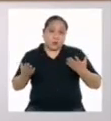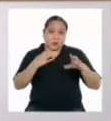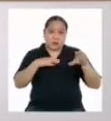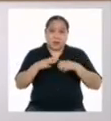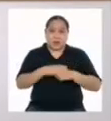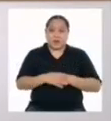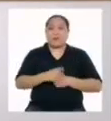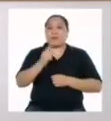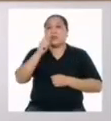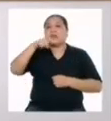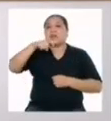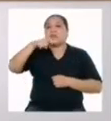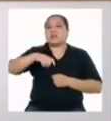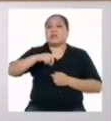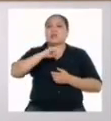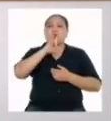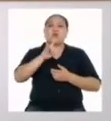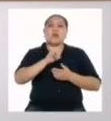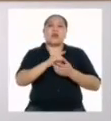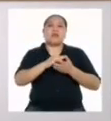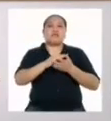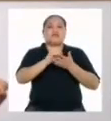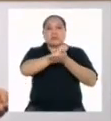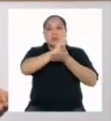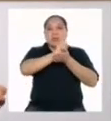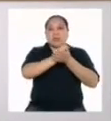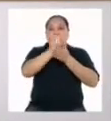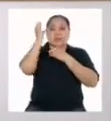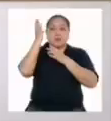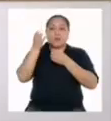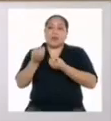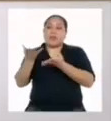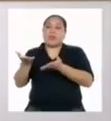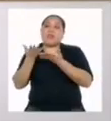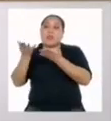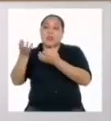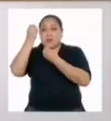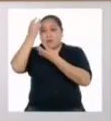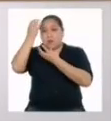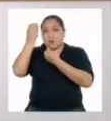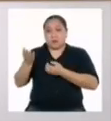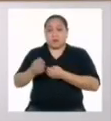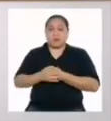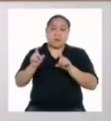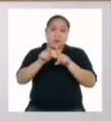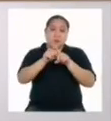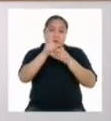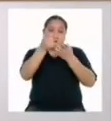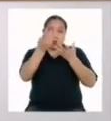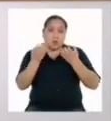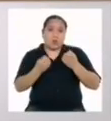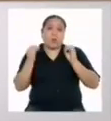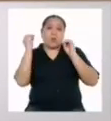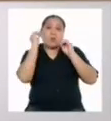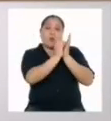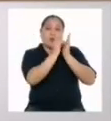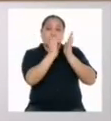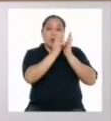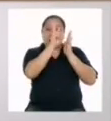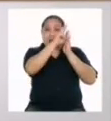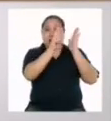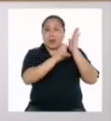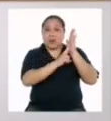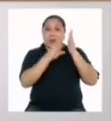actividades, deberás usar textos expositivos que informen a nuestro público. También, si deseas colocar las reglas del